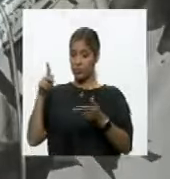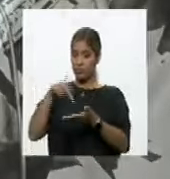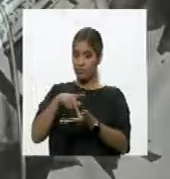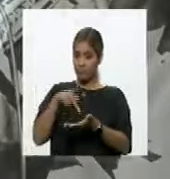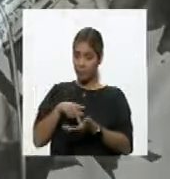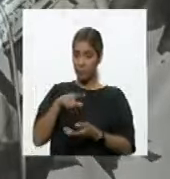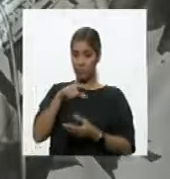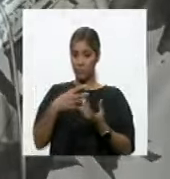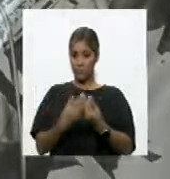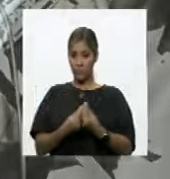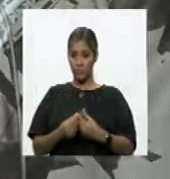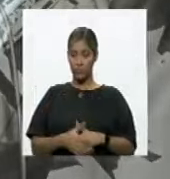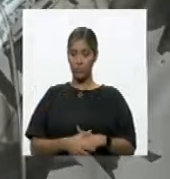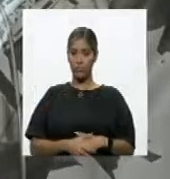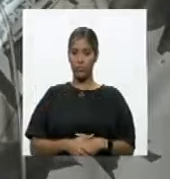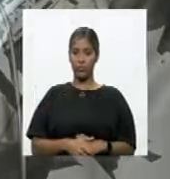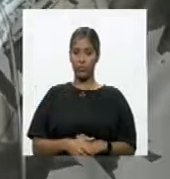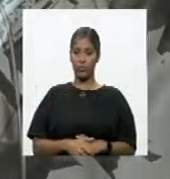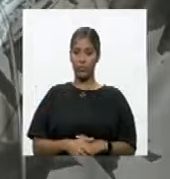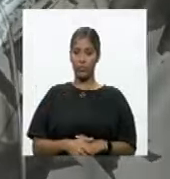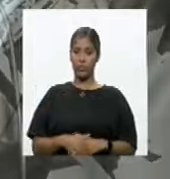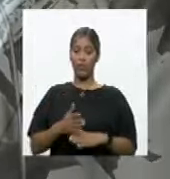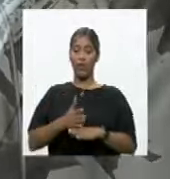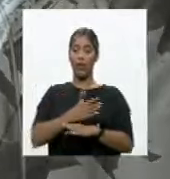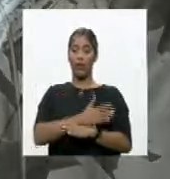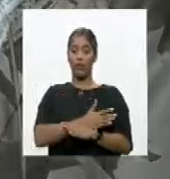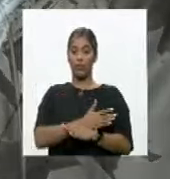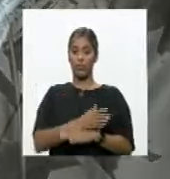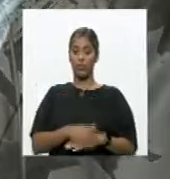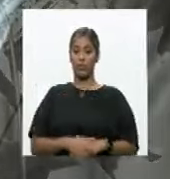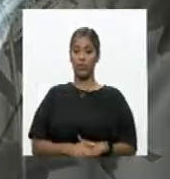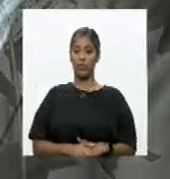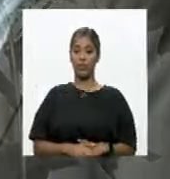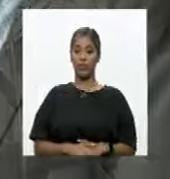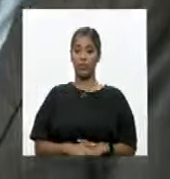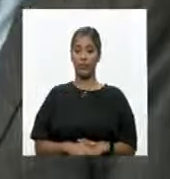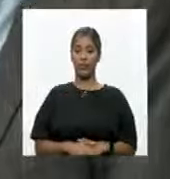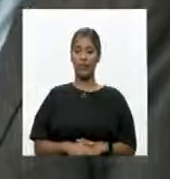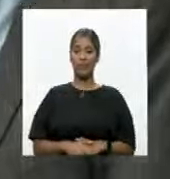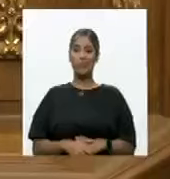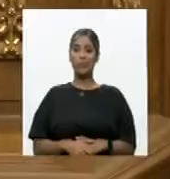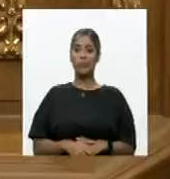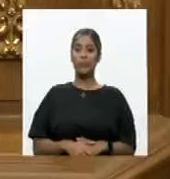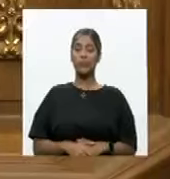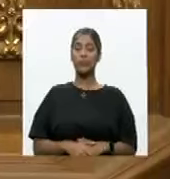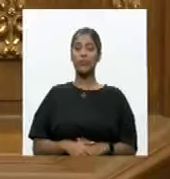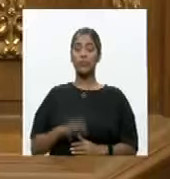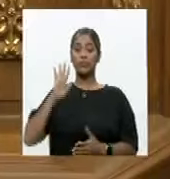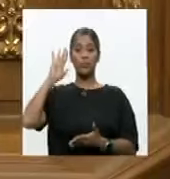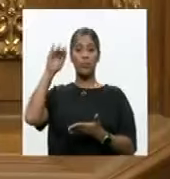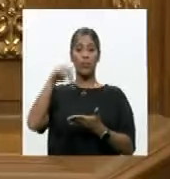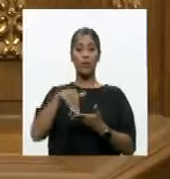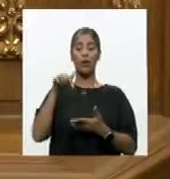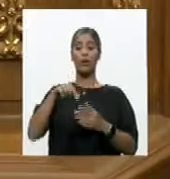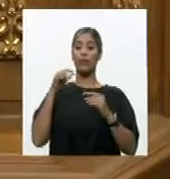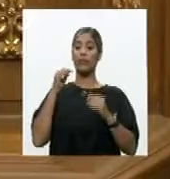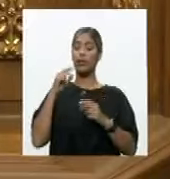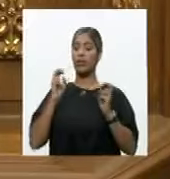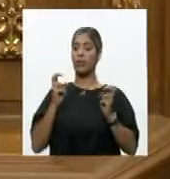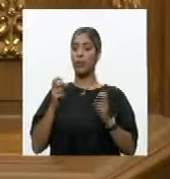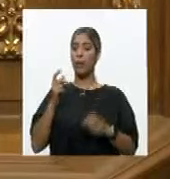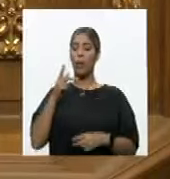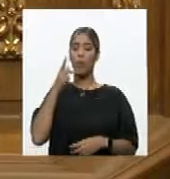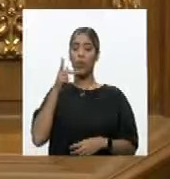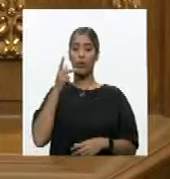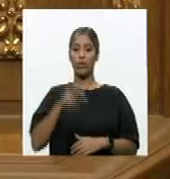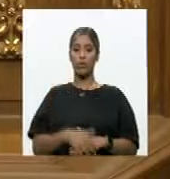ser extraordinario. En una oportunidad, en una de ellas, estuvimos en Maracay en una campaña política